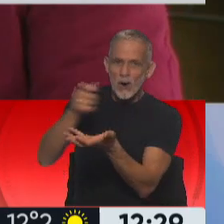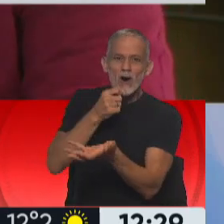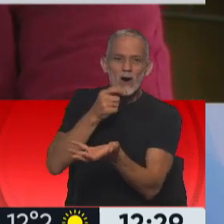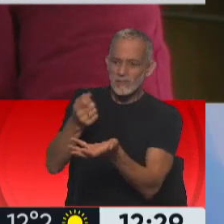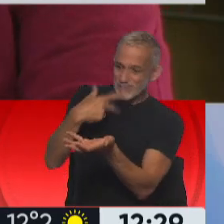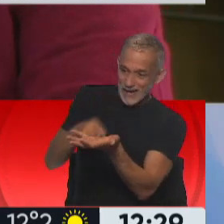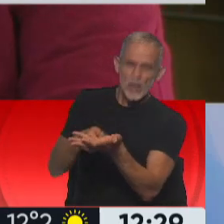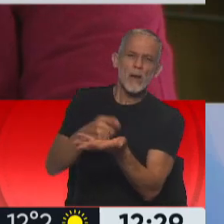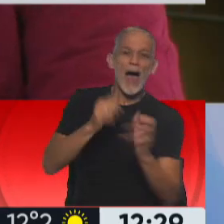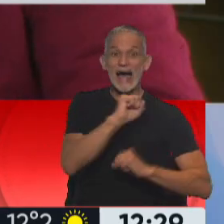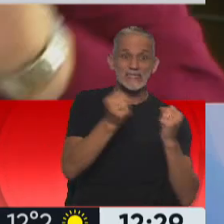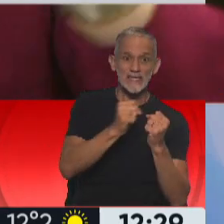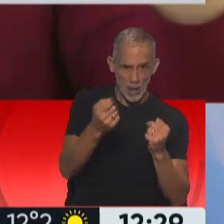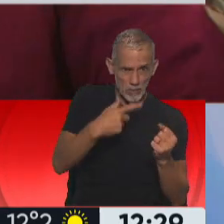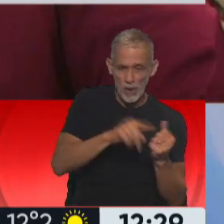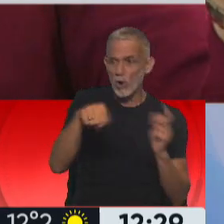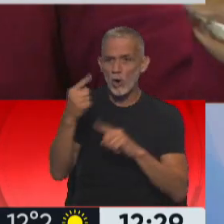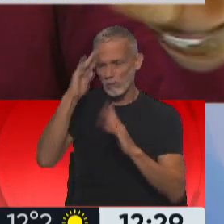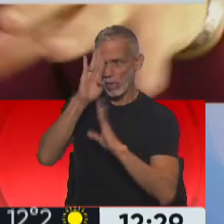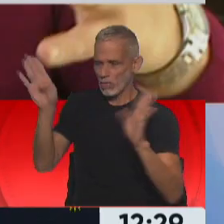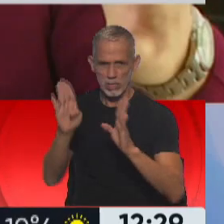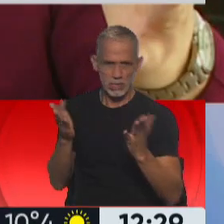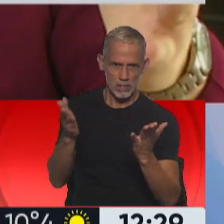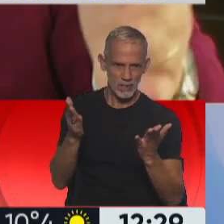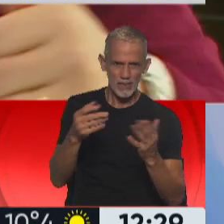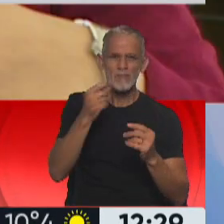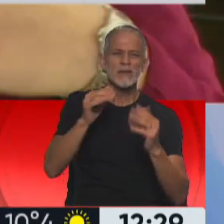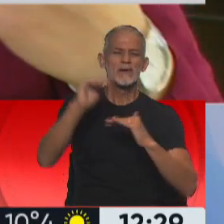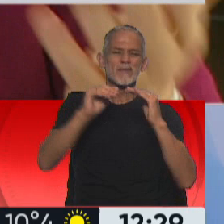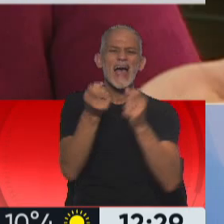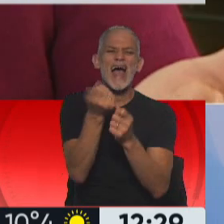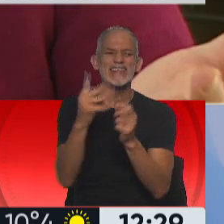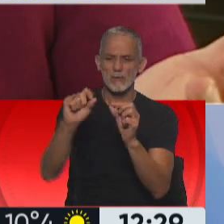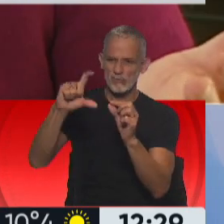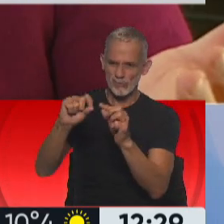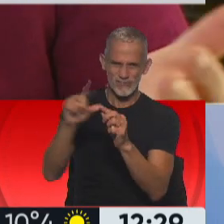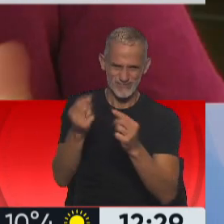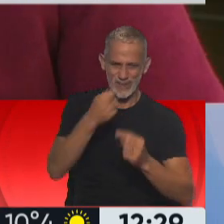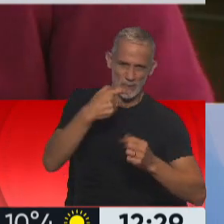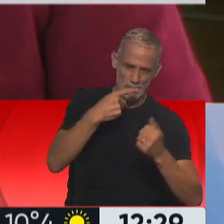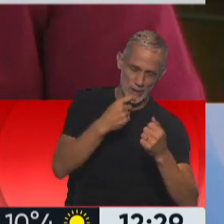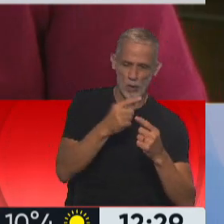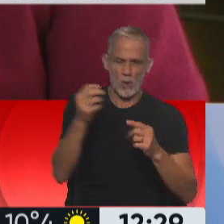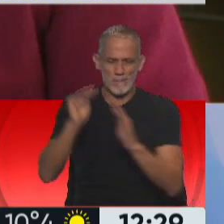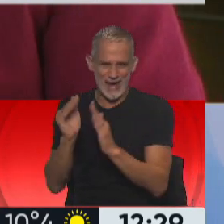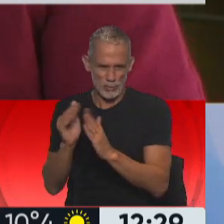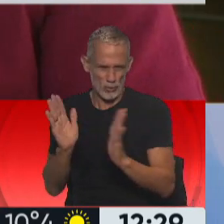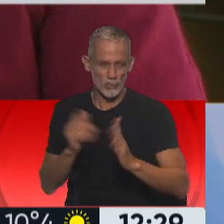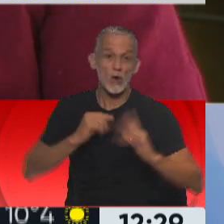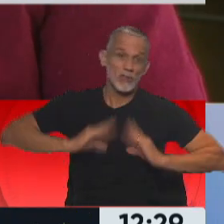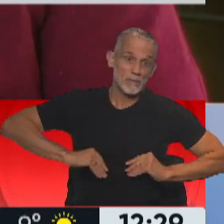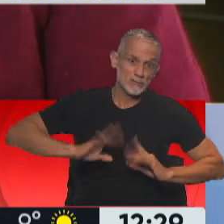para un trastorno de ansiedad o Claro. para una esquizofrenia, a otra dosis, Claro. lógicamente. Claro, claro. O para una